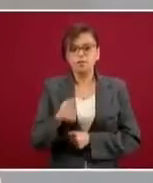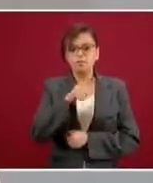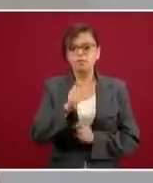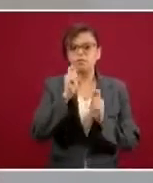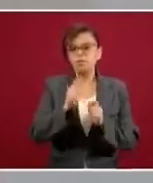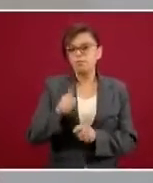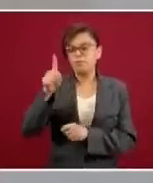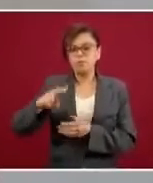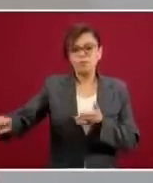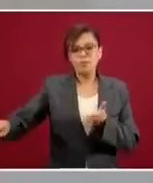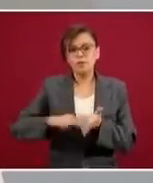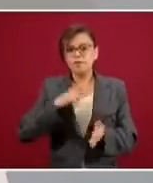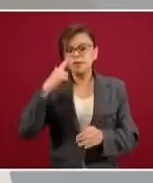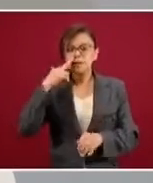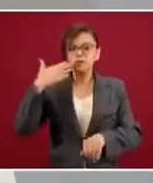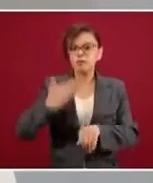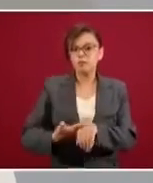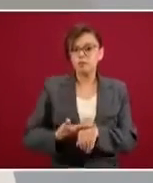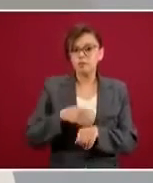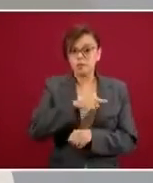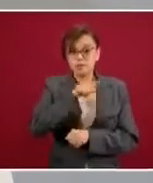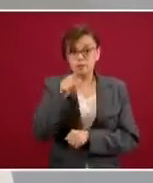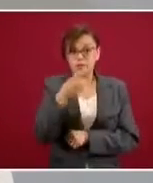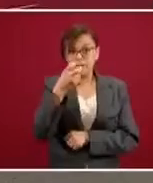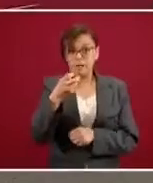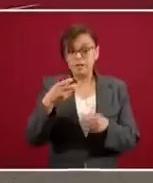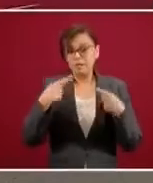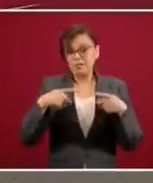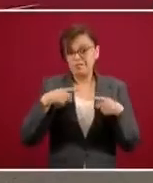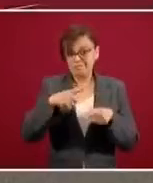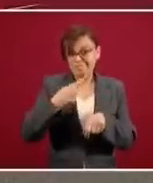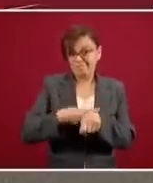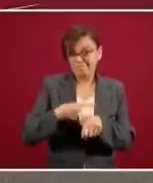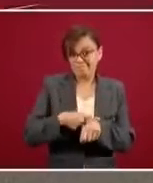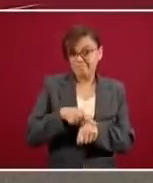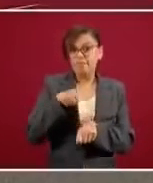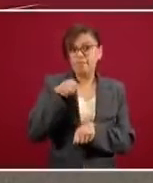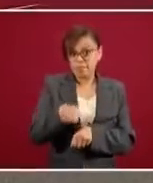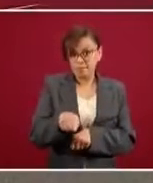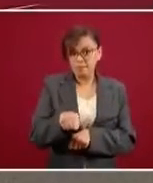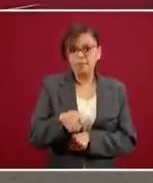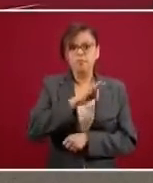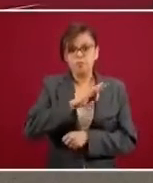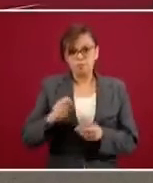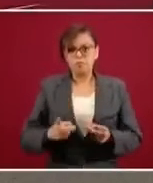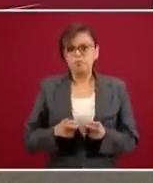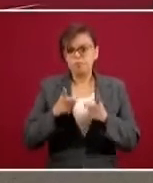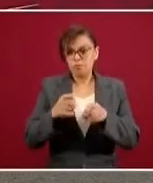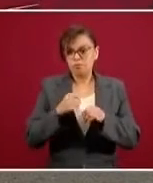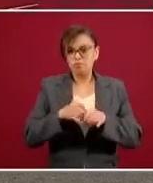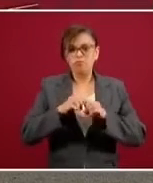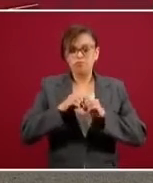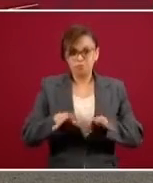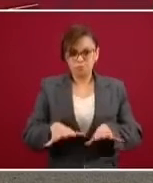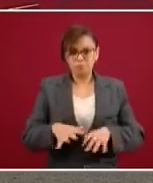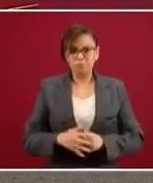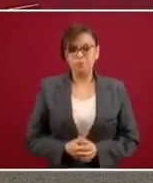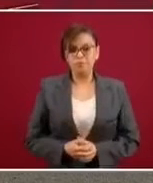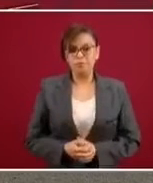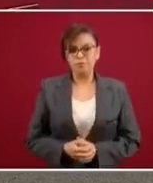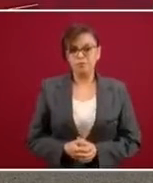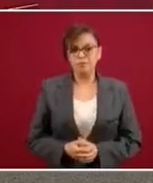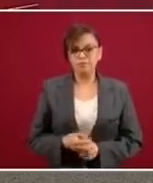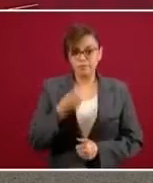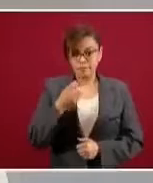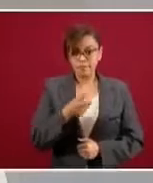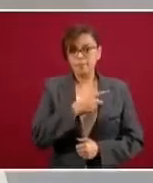como responsable legal de la persona enferma. Y esta información debe ocurrir de manera continua. En